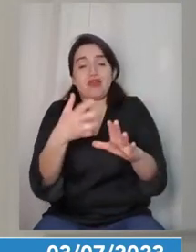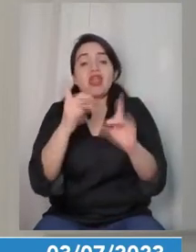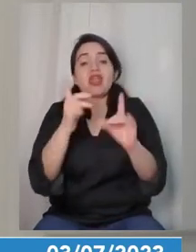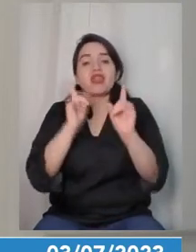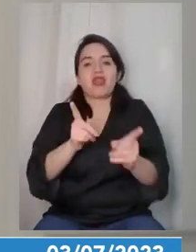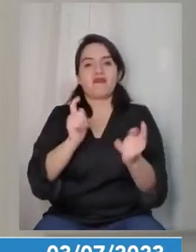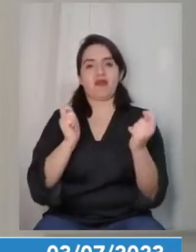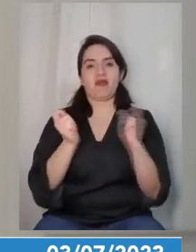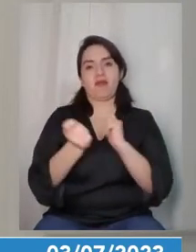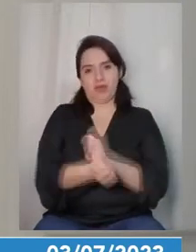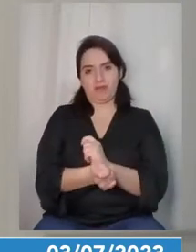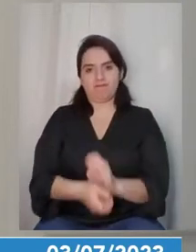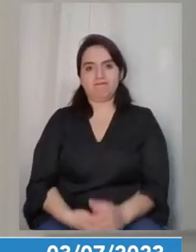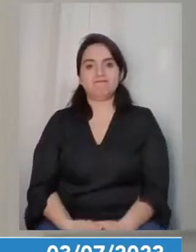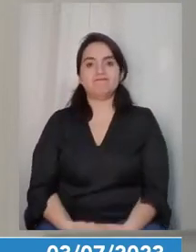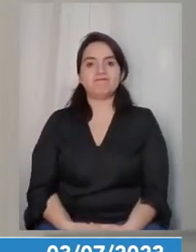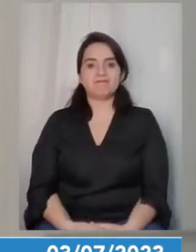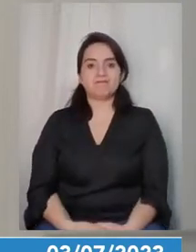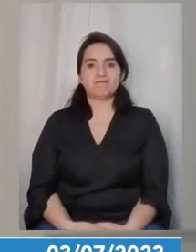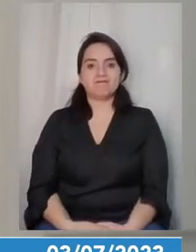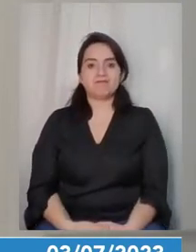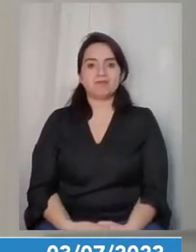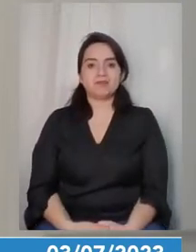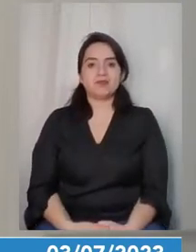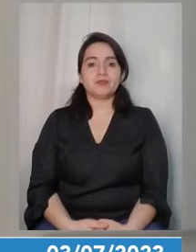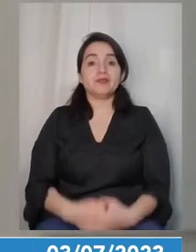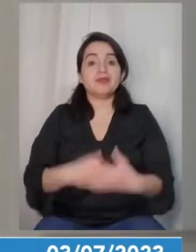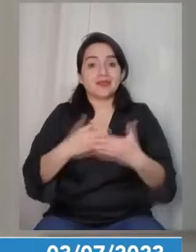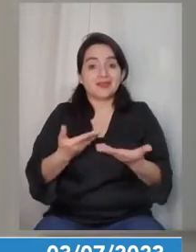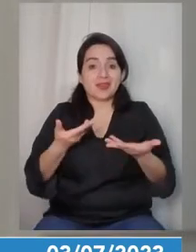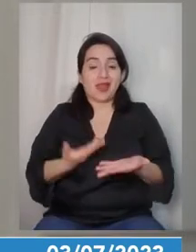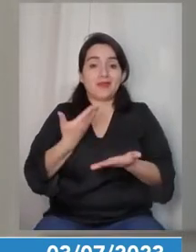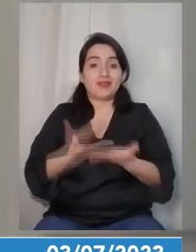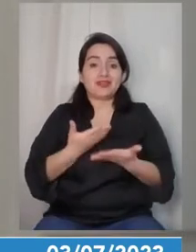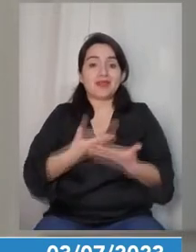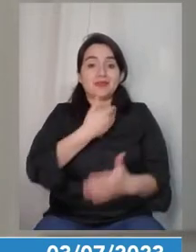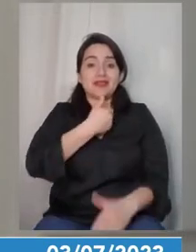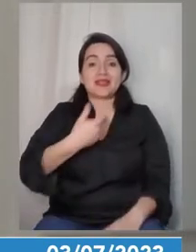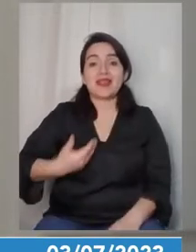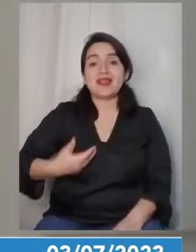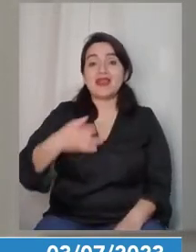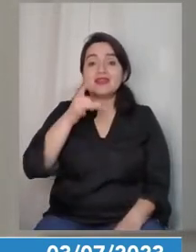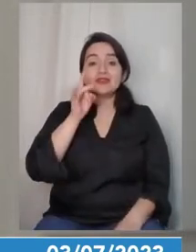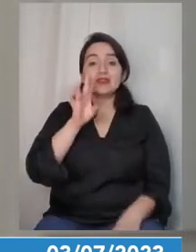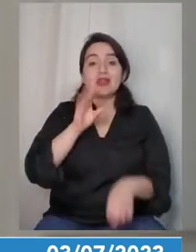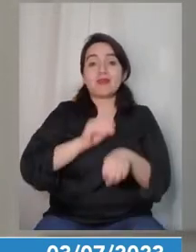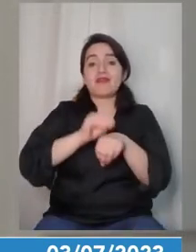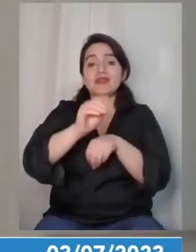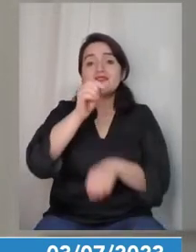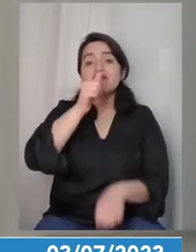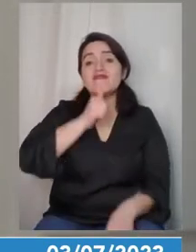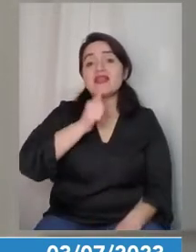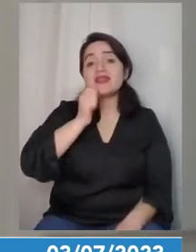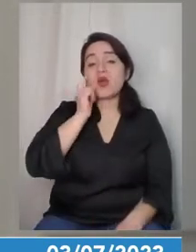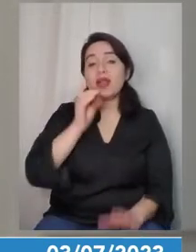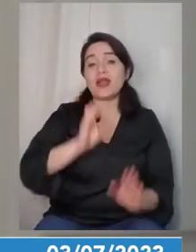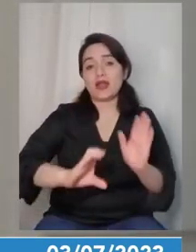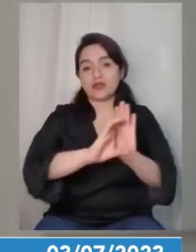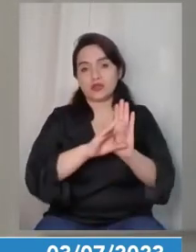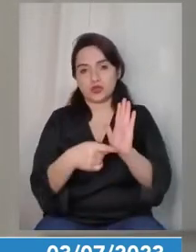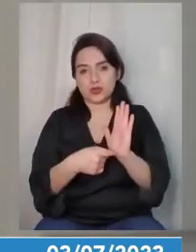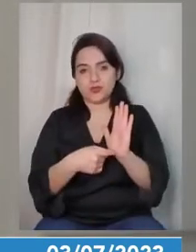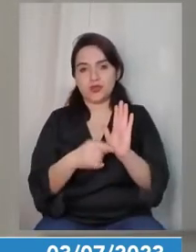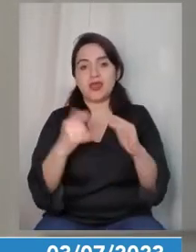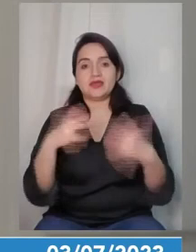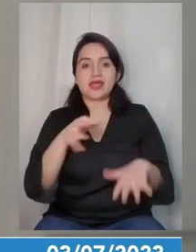Entonces, voy a aprovechar, presidente, simplemente para enunciar las ausencias. Ya les había mencionado las normas relativas al